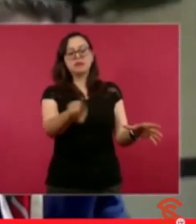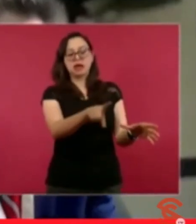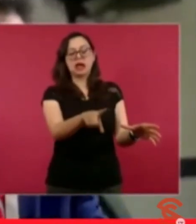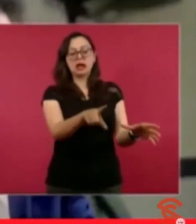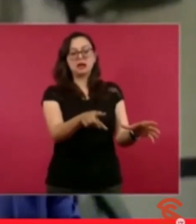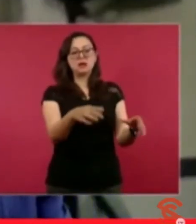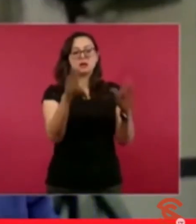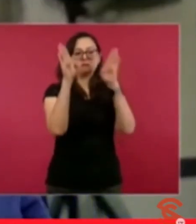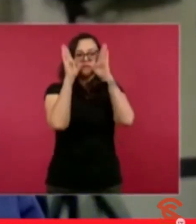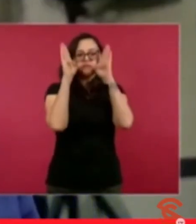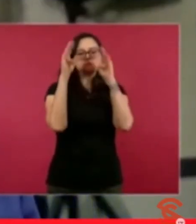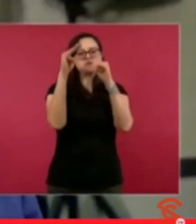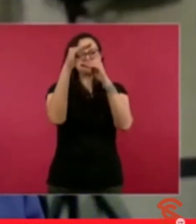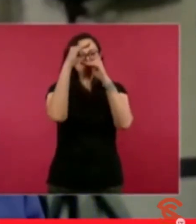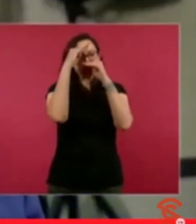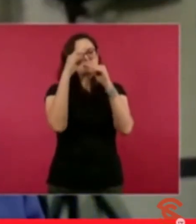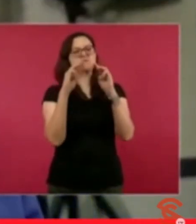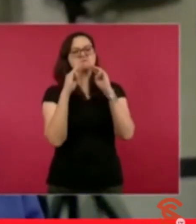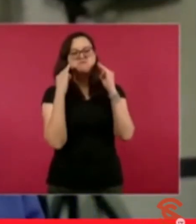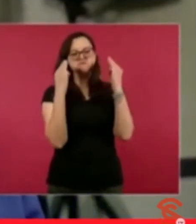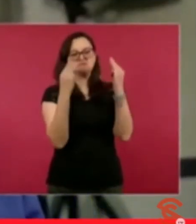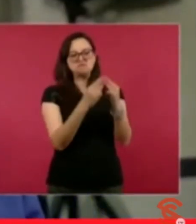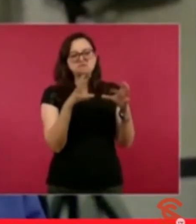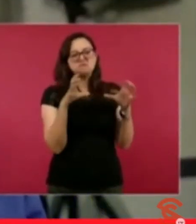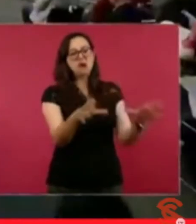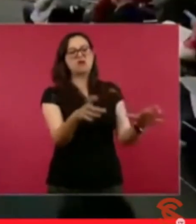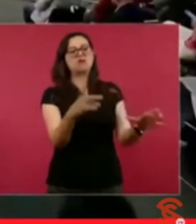los conservadores. Hay unos